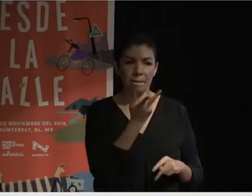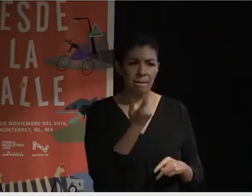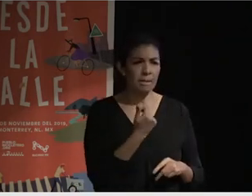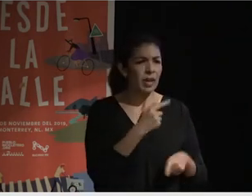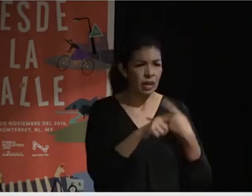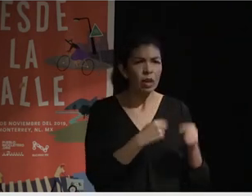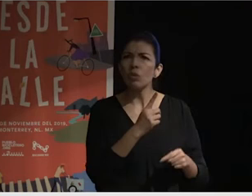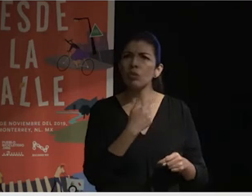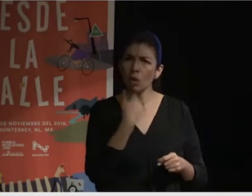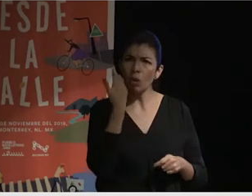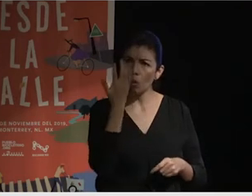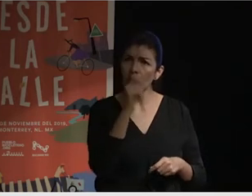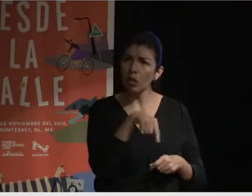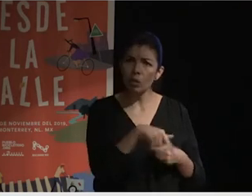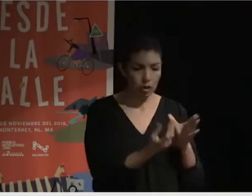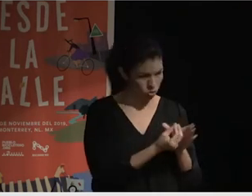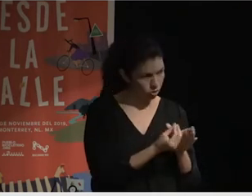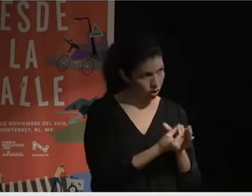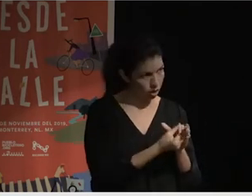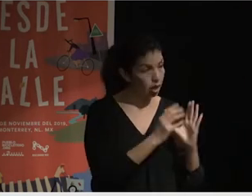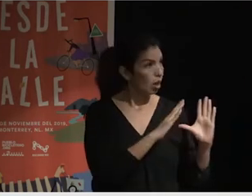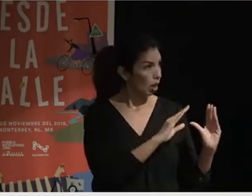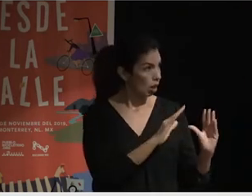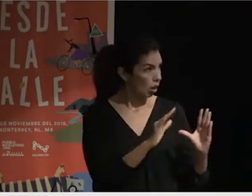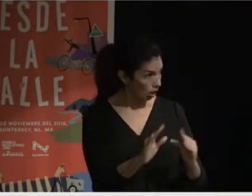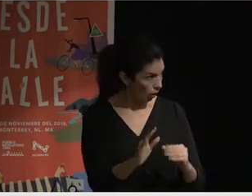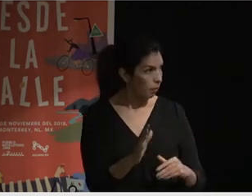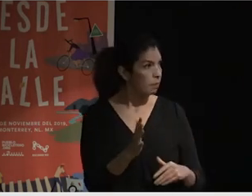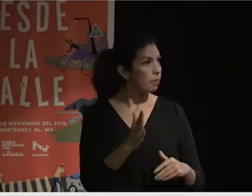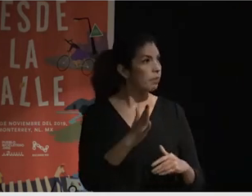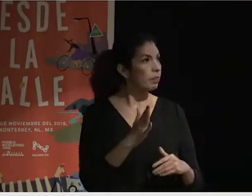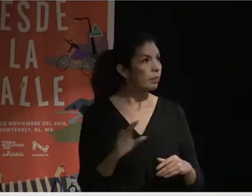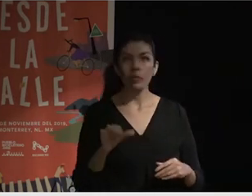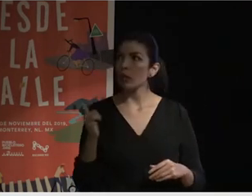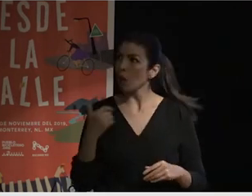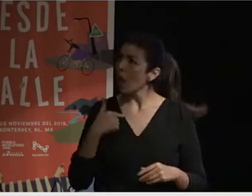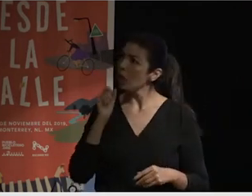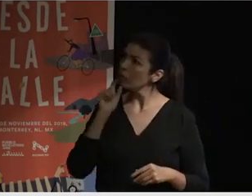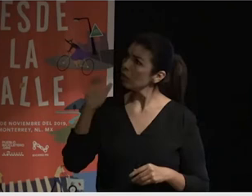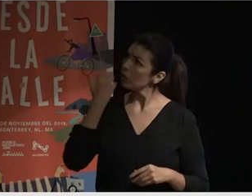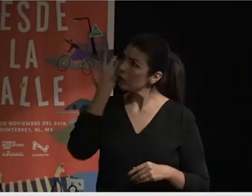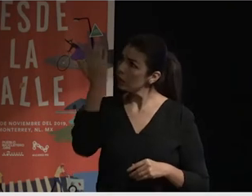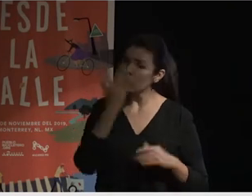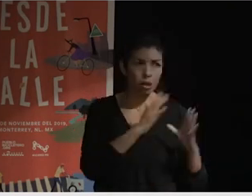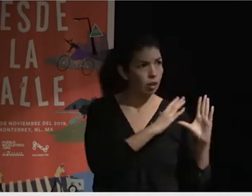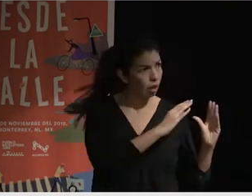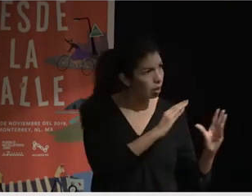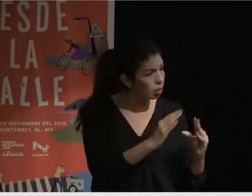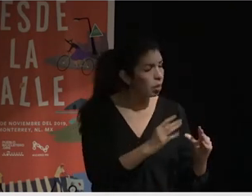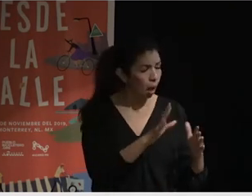taller, otro señor llegó y dijo, ah, yo sabía de composta y ahorita está de moda, ¿no? Que no es que esté de moda, pero podemos